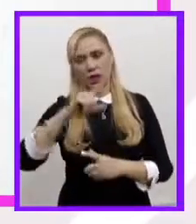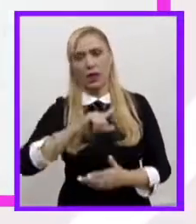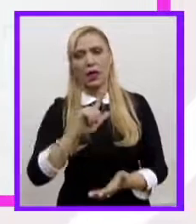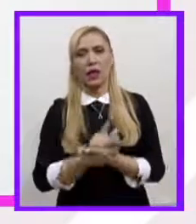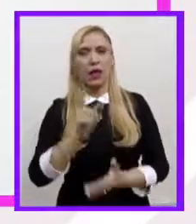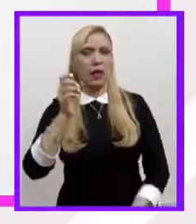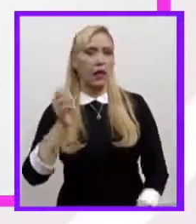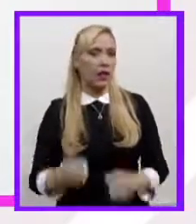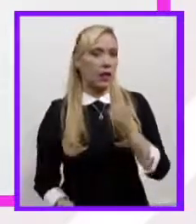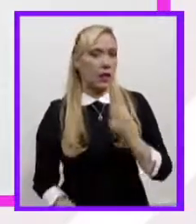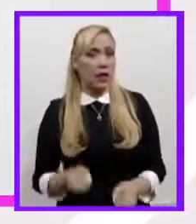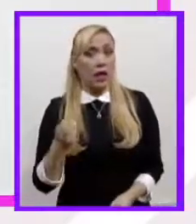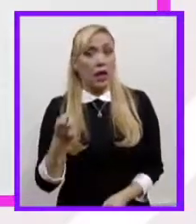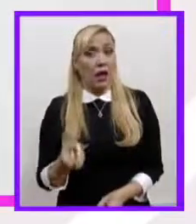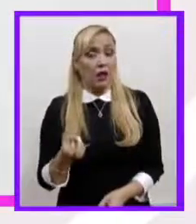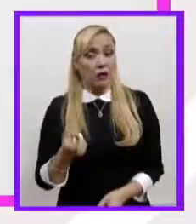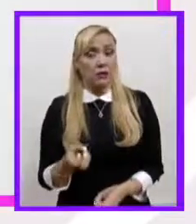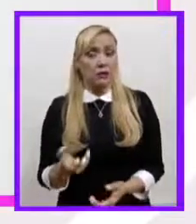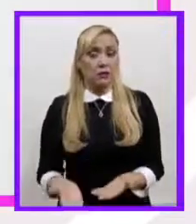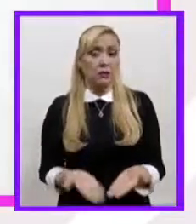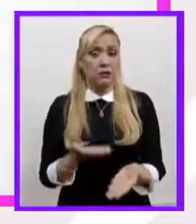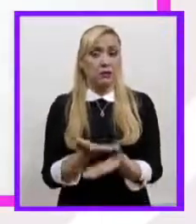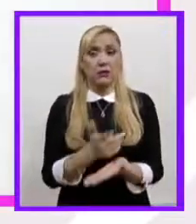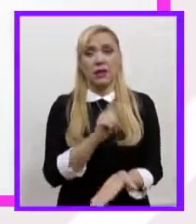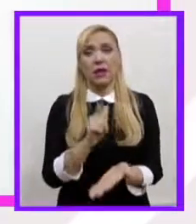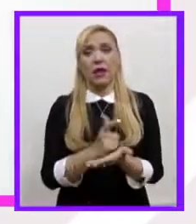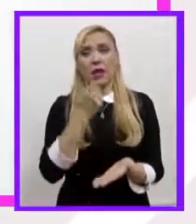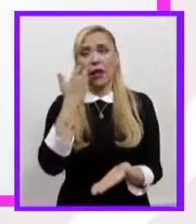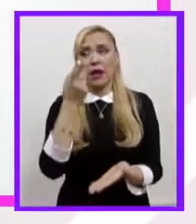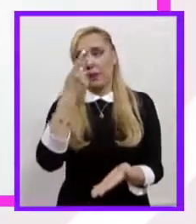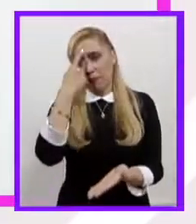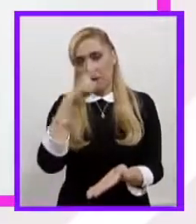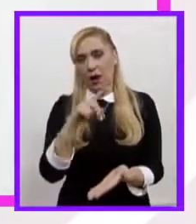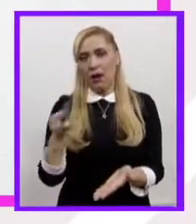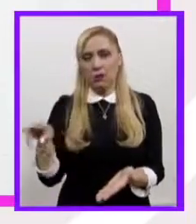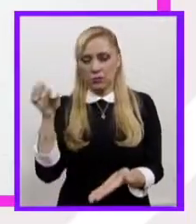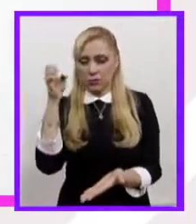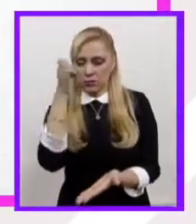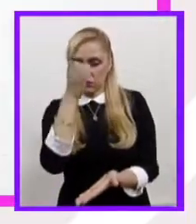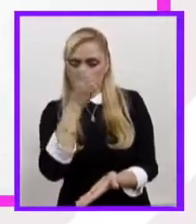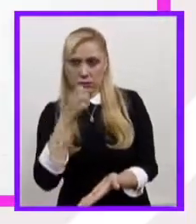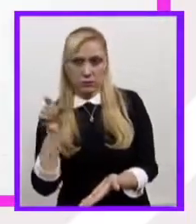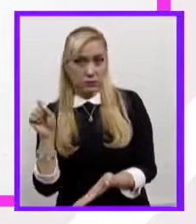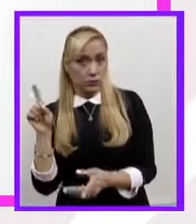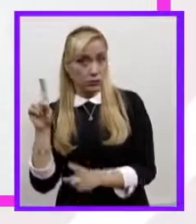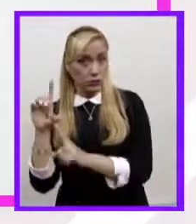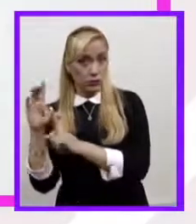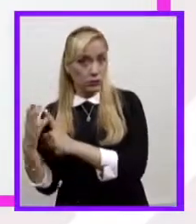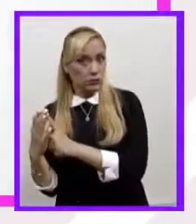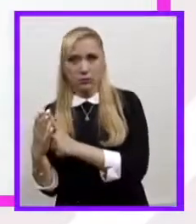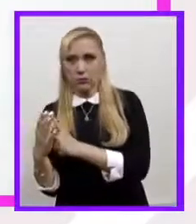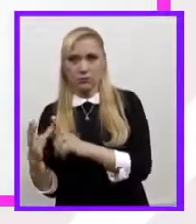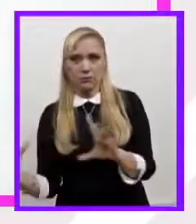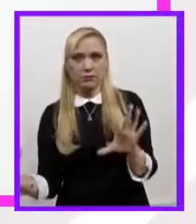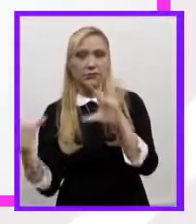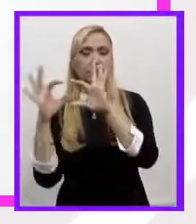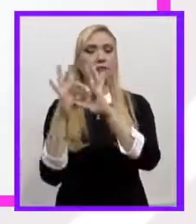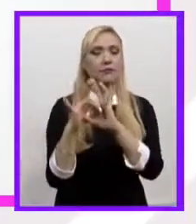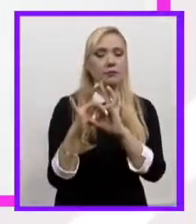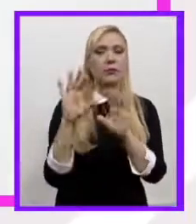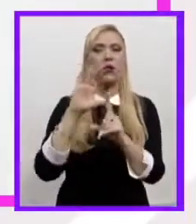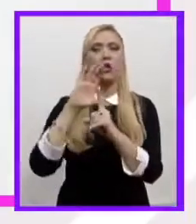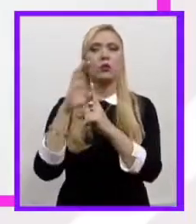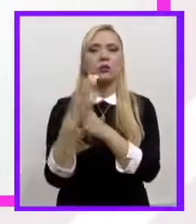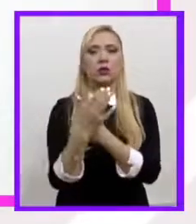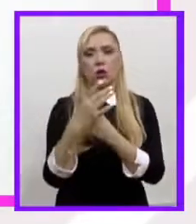que por cierto, esta es una iniciativa que no solo dictamina la Comisión de Procuración de Justicia, es codictaminada con la Comisión